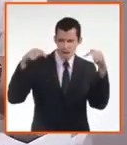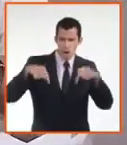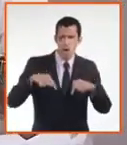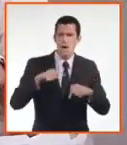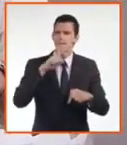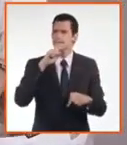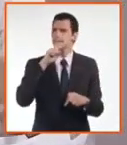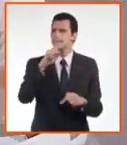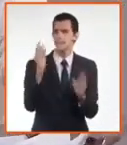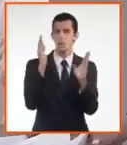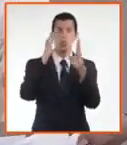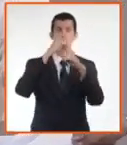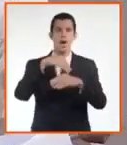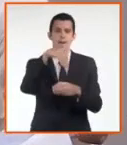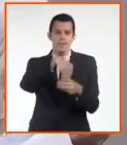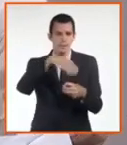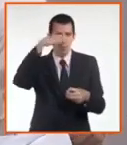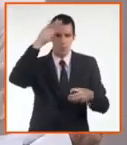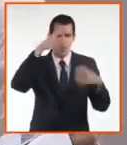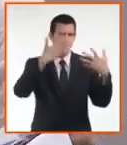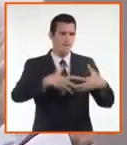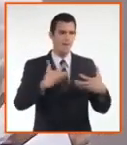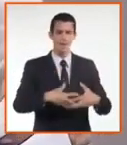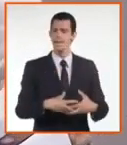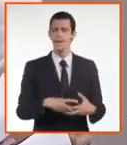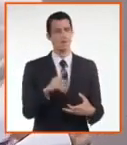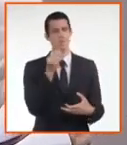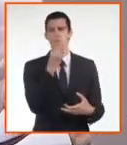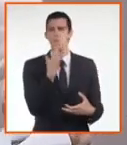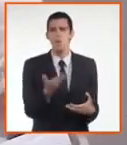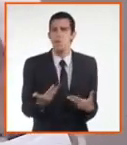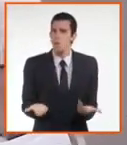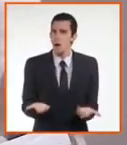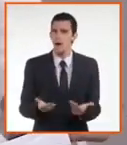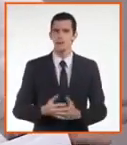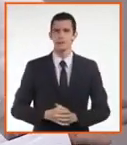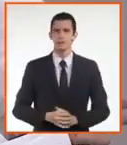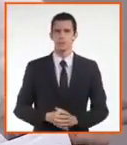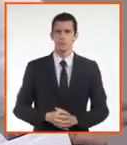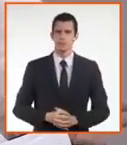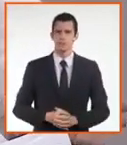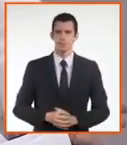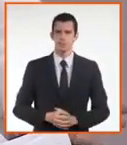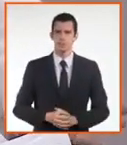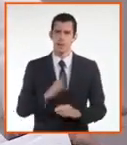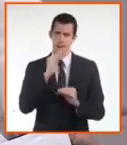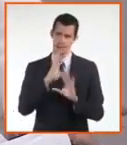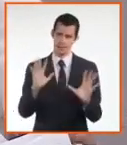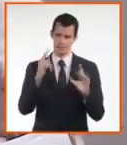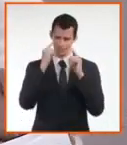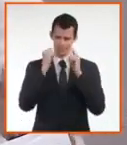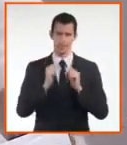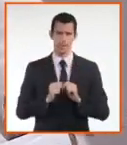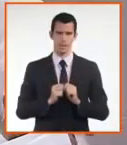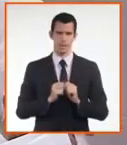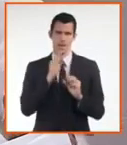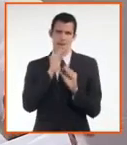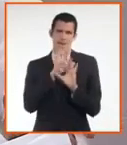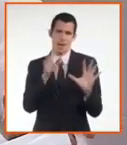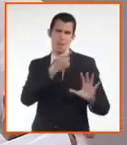y afectados randy prácticamente todos los grupos están afectados al que tenemos que decir la población así de